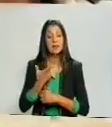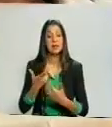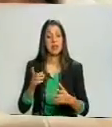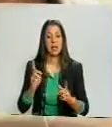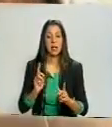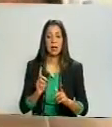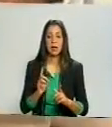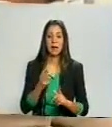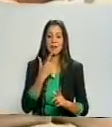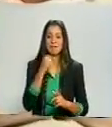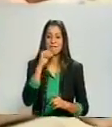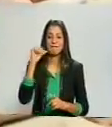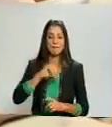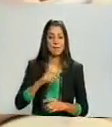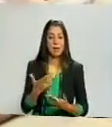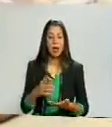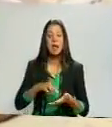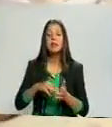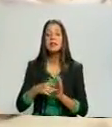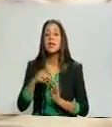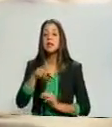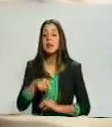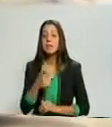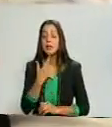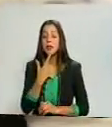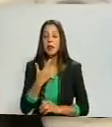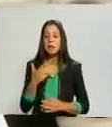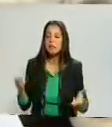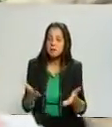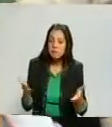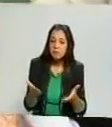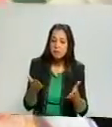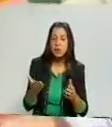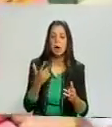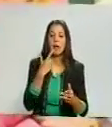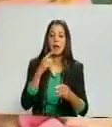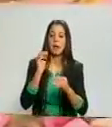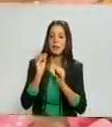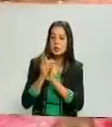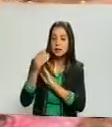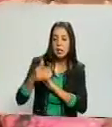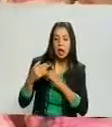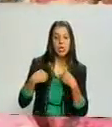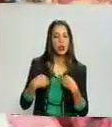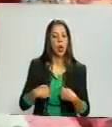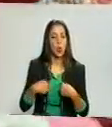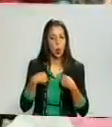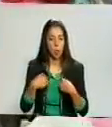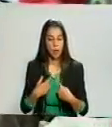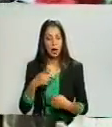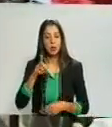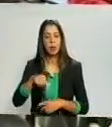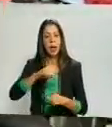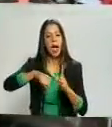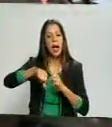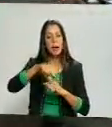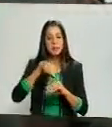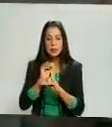la más digna, así como para promover y proteger los derechos humanos y los derechos